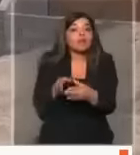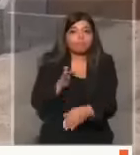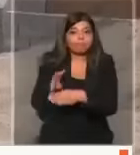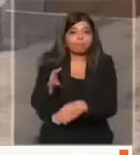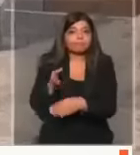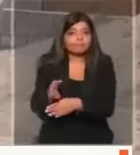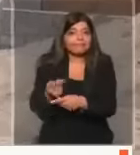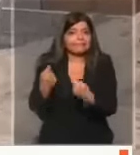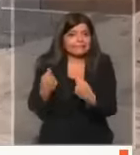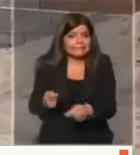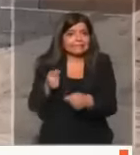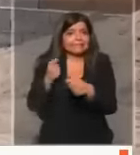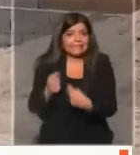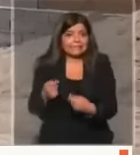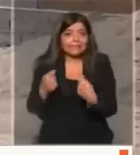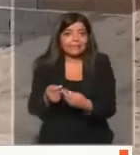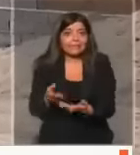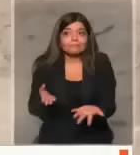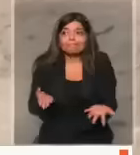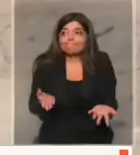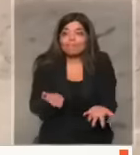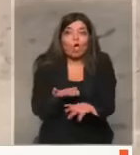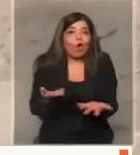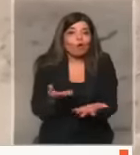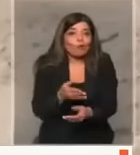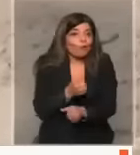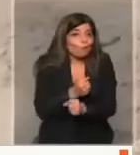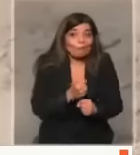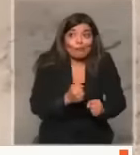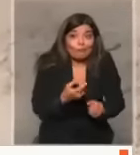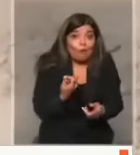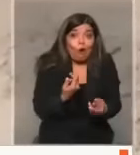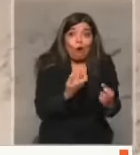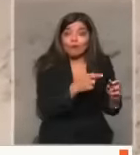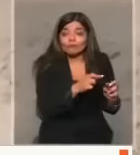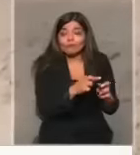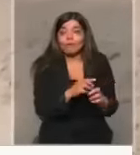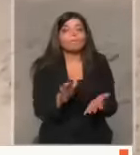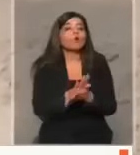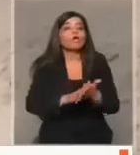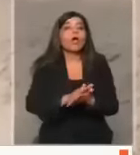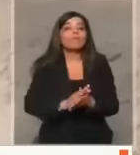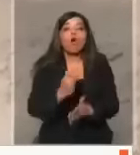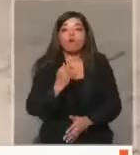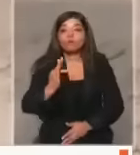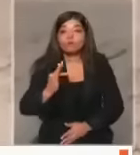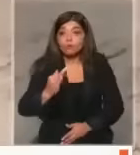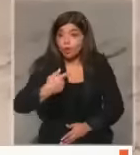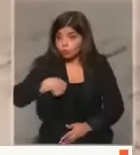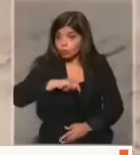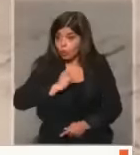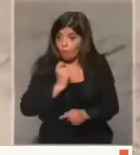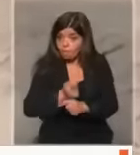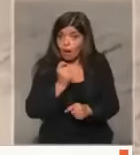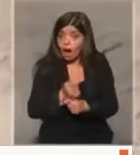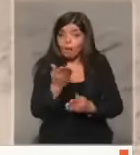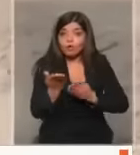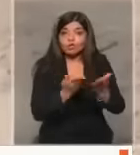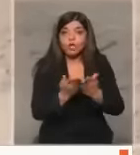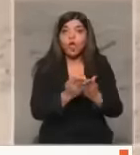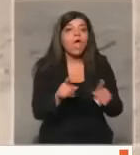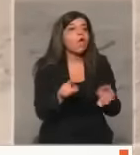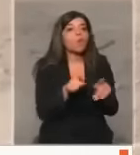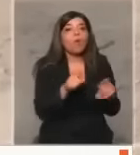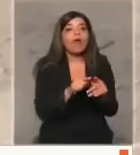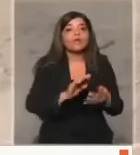intentarlo. Dicen que no les queda más opción. Si el día de mañana a nosotros nos toca pagar los servicios, igual que a todos los que viven, todos los de la